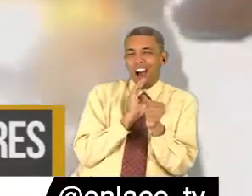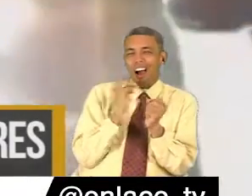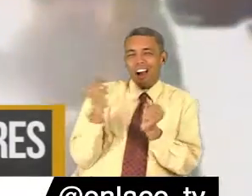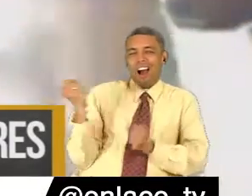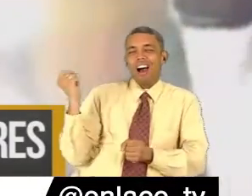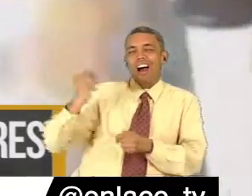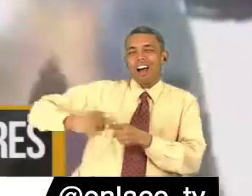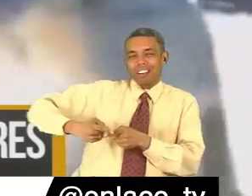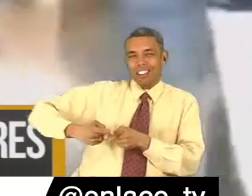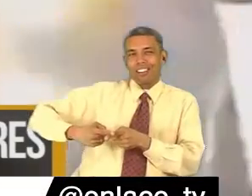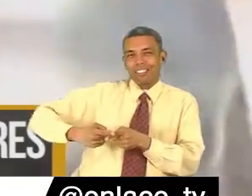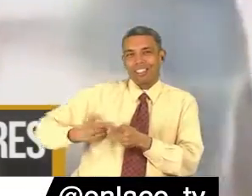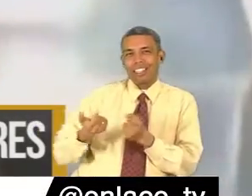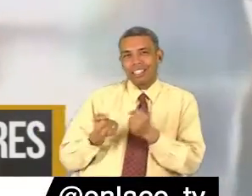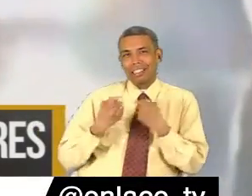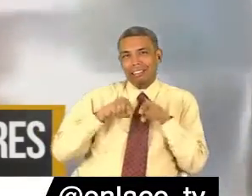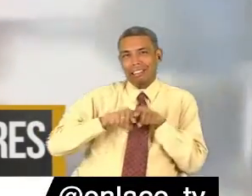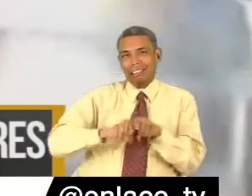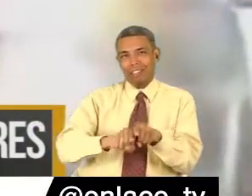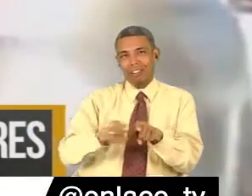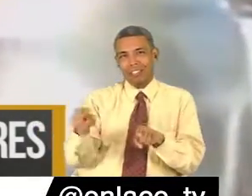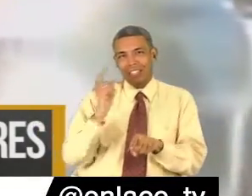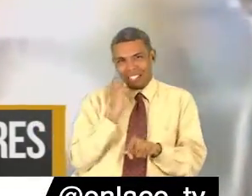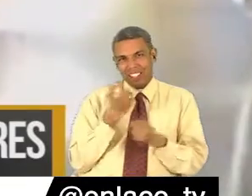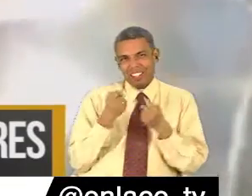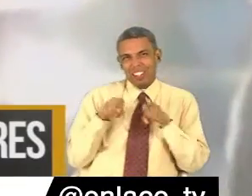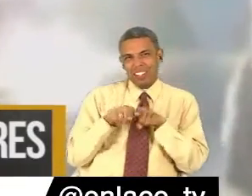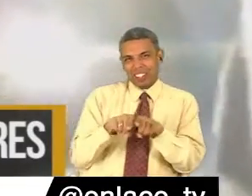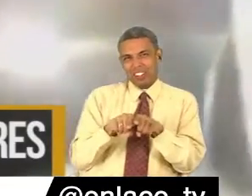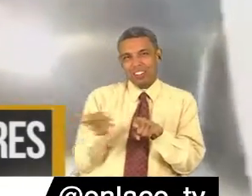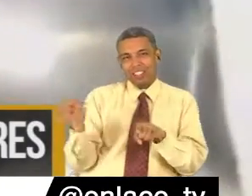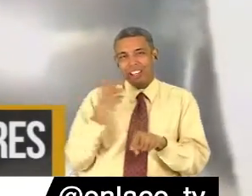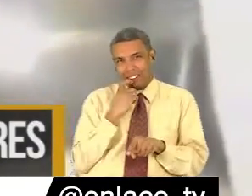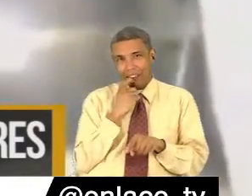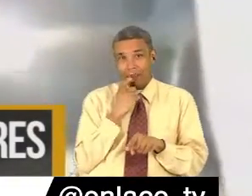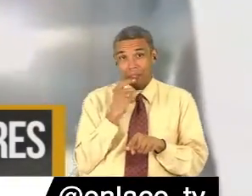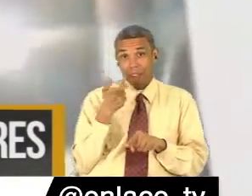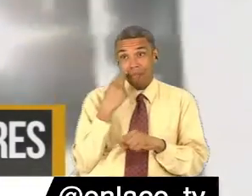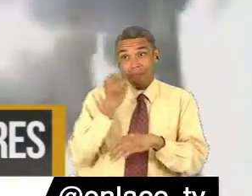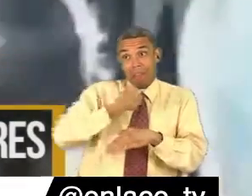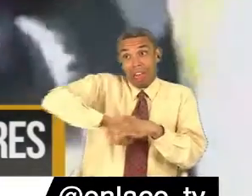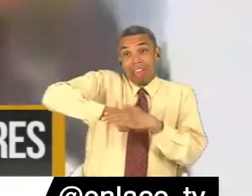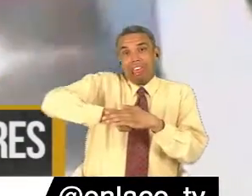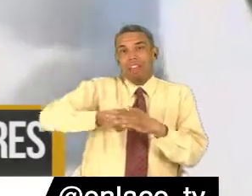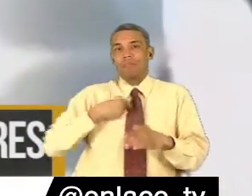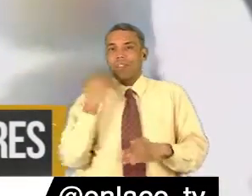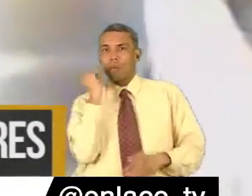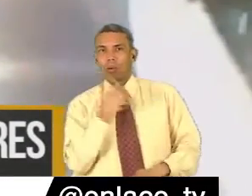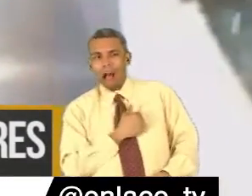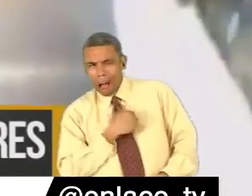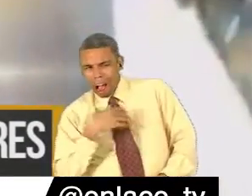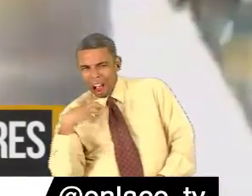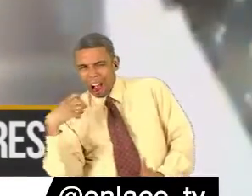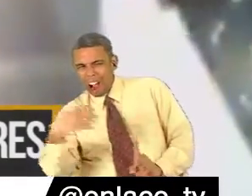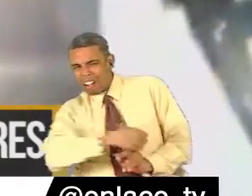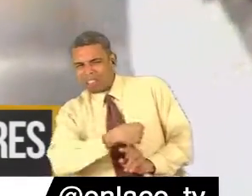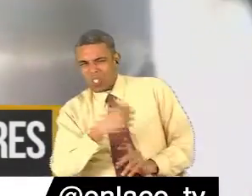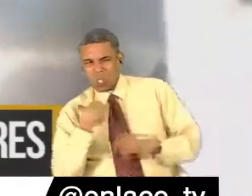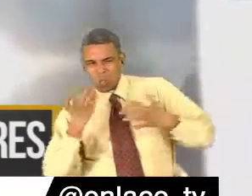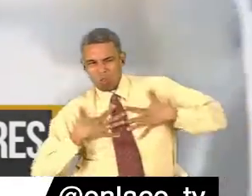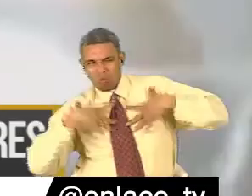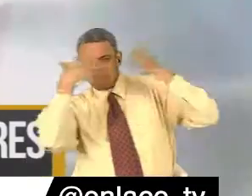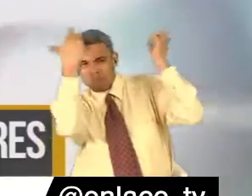con acompañantes en su interior. Finalmente, el polémico acto terminó con una gresca entre los involucrados. Lo delicado de este tipo de